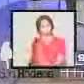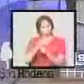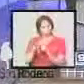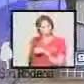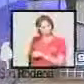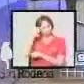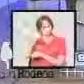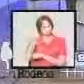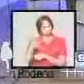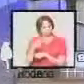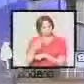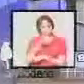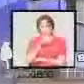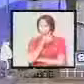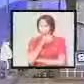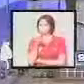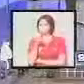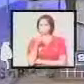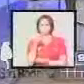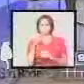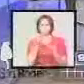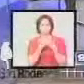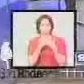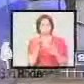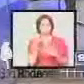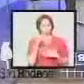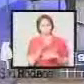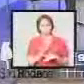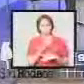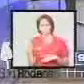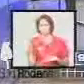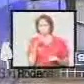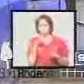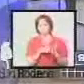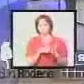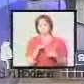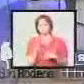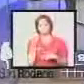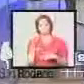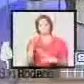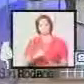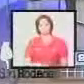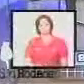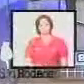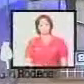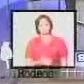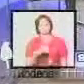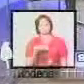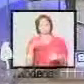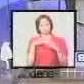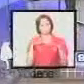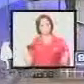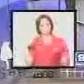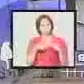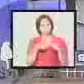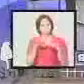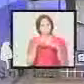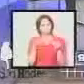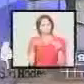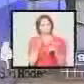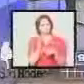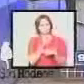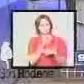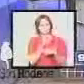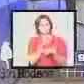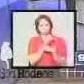gobierno. No, tenemos... Ayúdeme, por favor, porque eso ya me dejó a mí sorprendida. Inclusive tenemos líneas de crédito para el sector privado sin